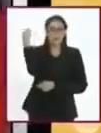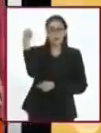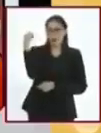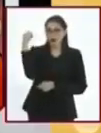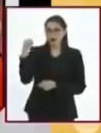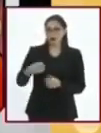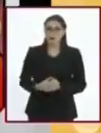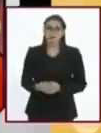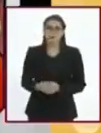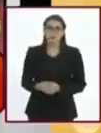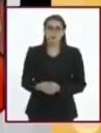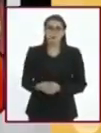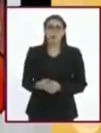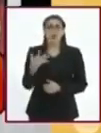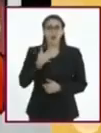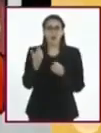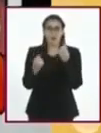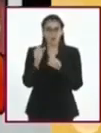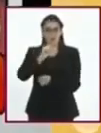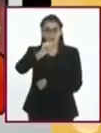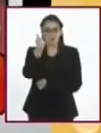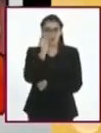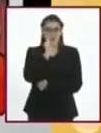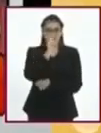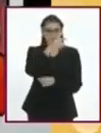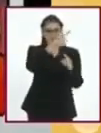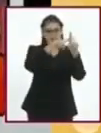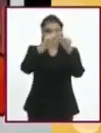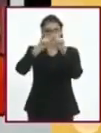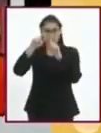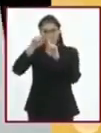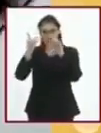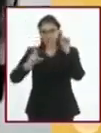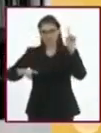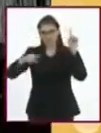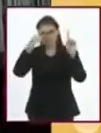Sin embargo, existen localidades pobres en todas las entidades del país.